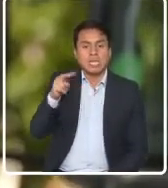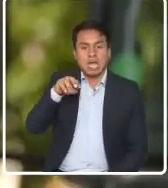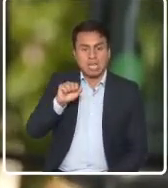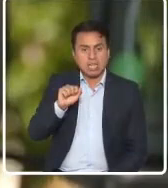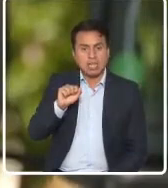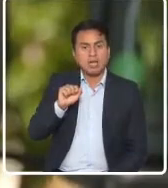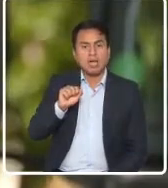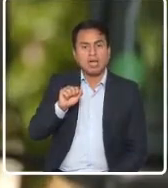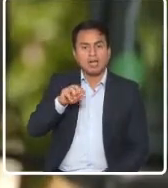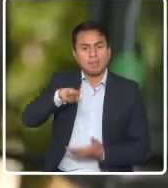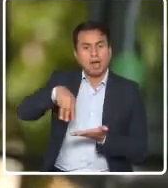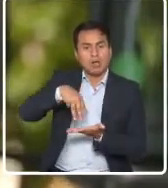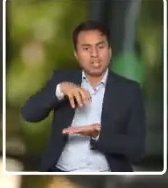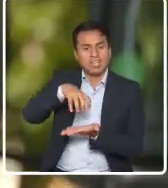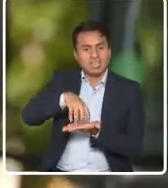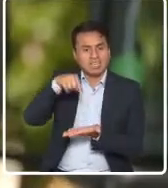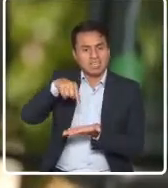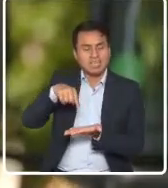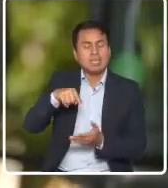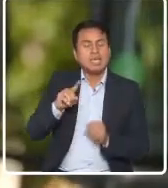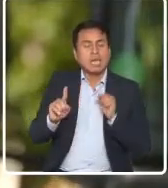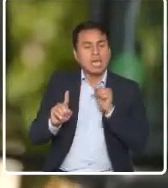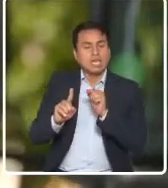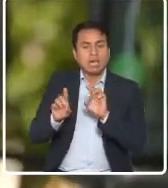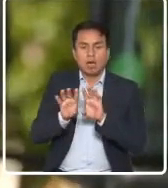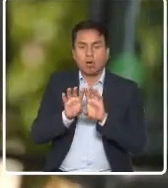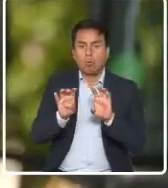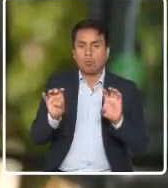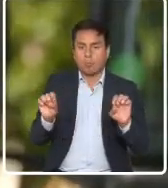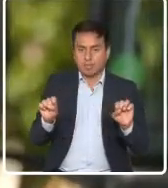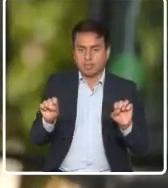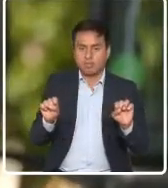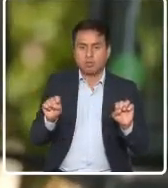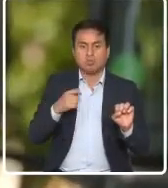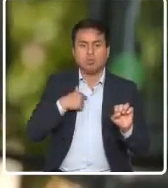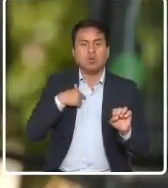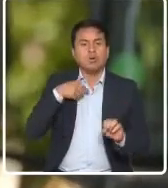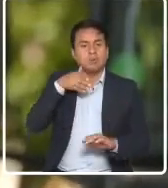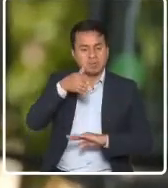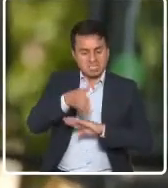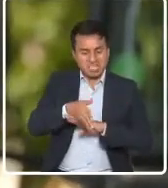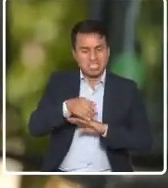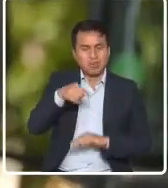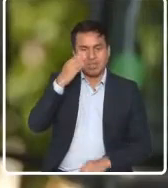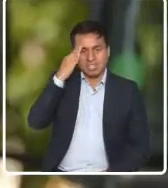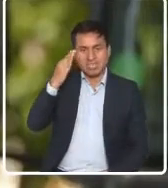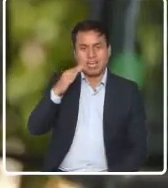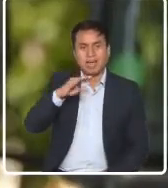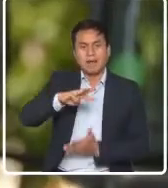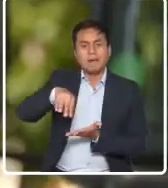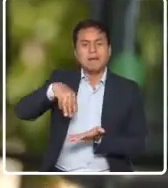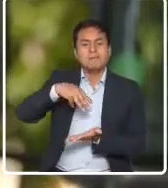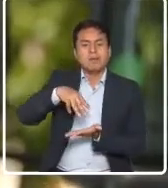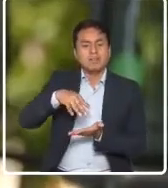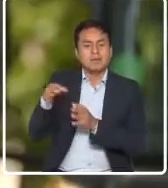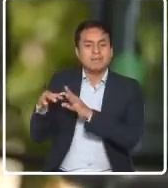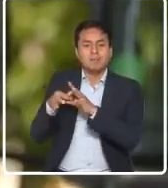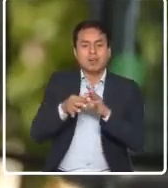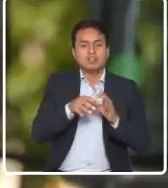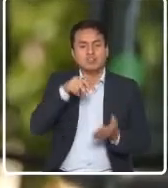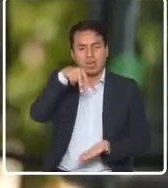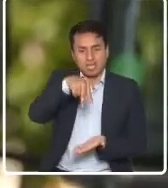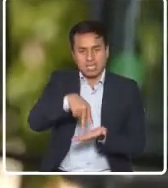si no me equivoco, aquí en Maule, y ella se comprometió a que yo iba a estar presente hoy día acá en Maule, y por eso estamos